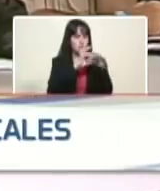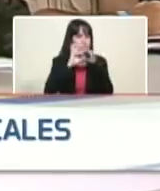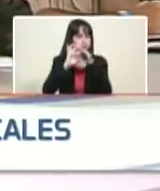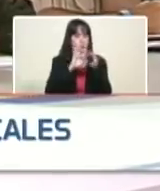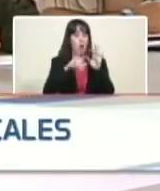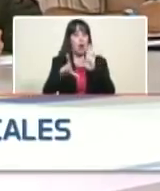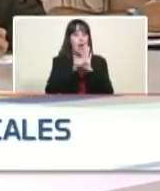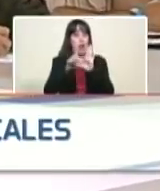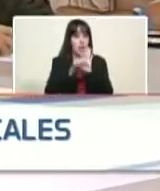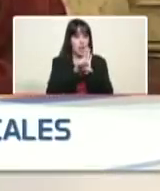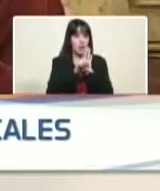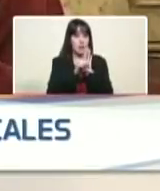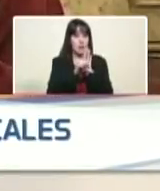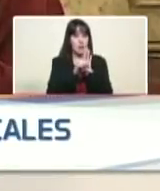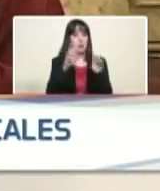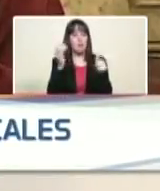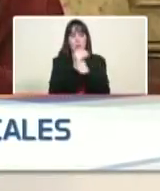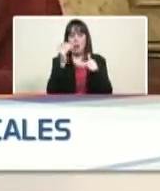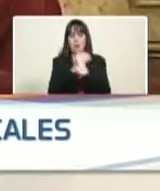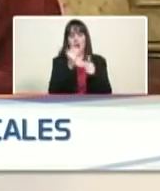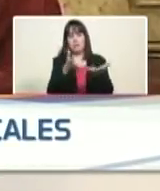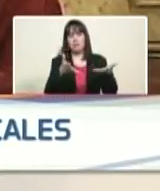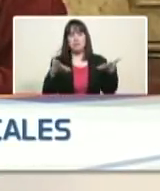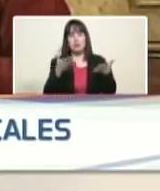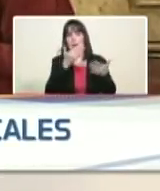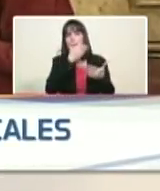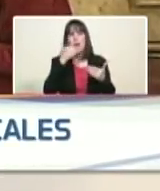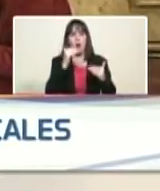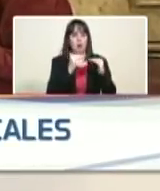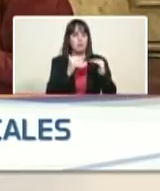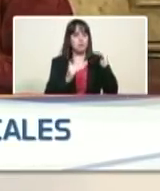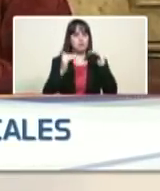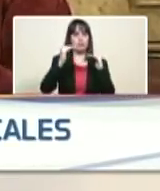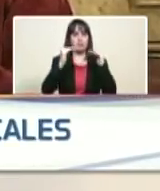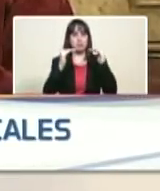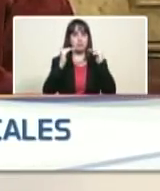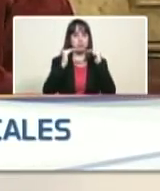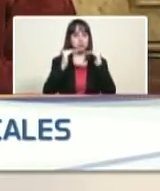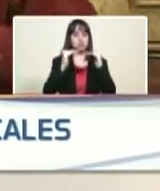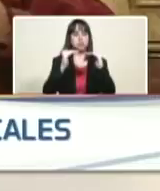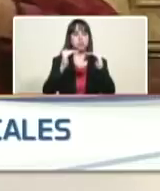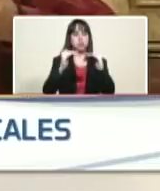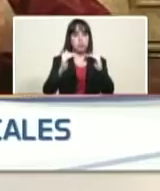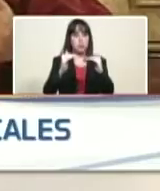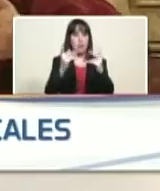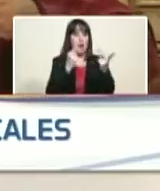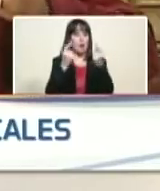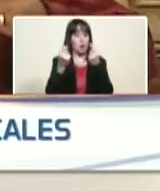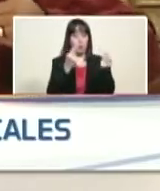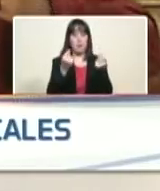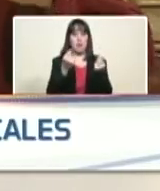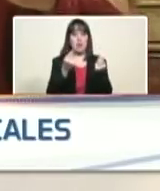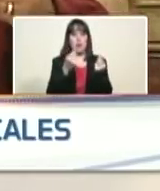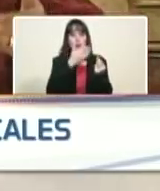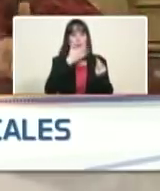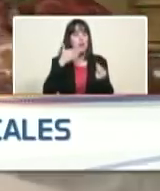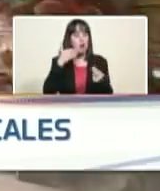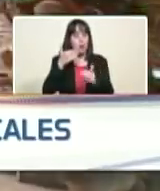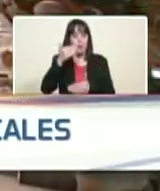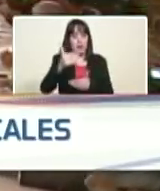leyes, vamos a ir logrando pronto el equilibrio necesario, el equilibrio mínimo. Y luego vamos a poder